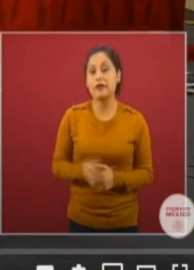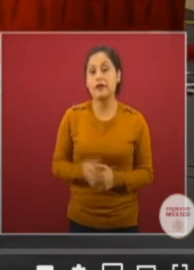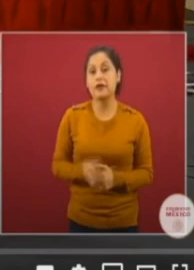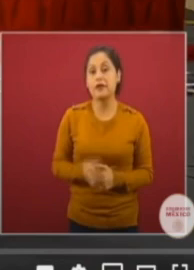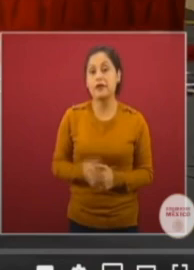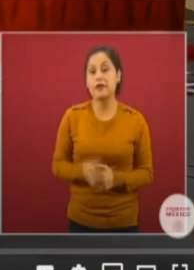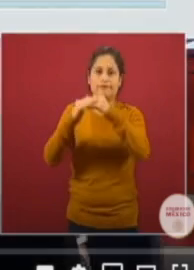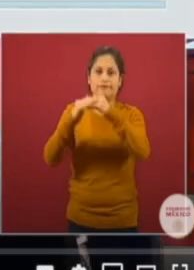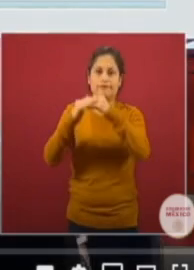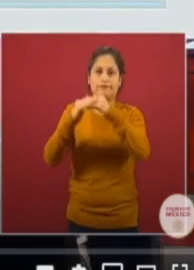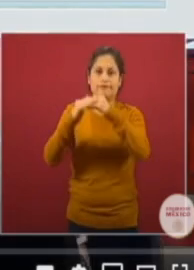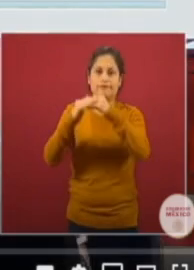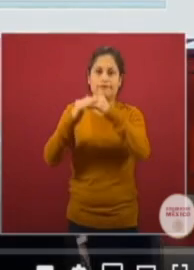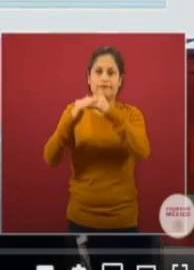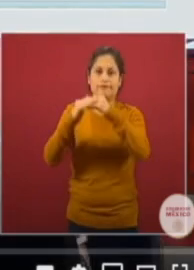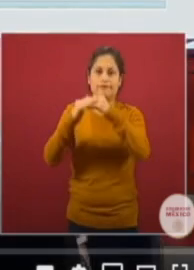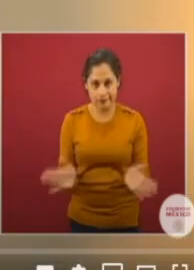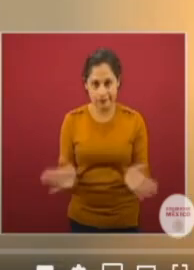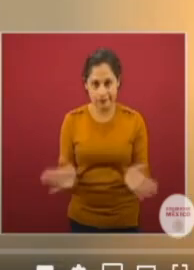dos